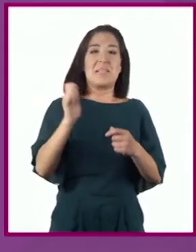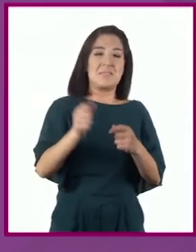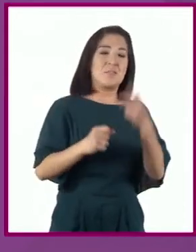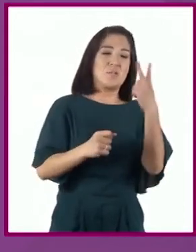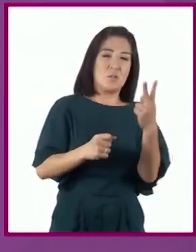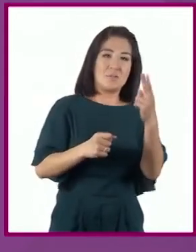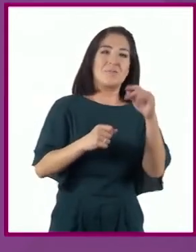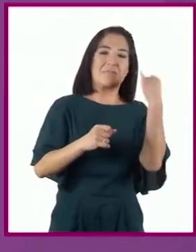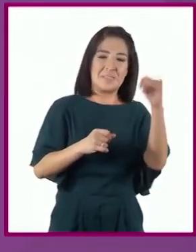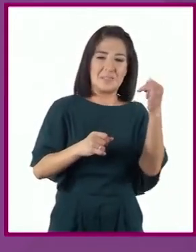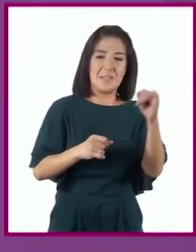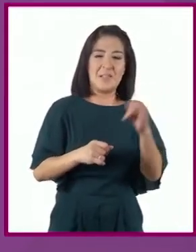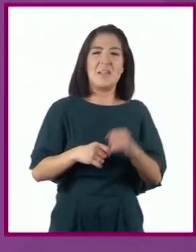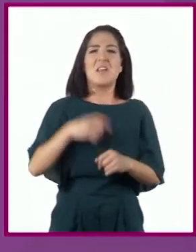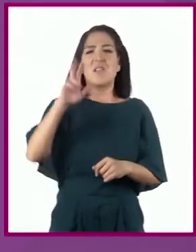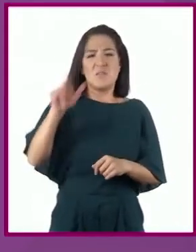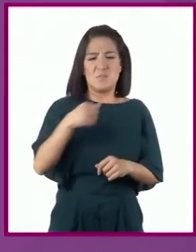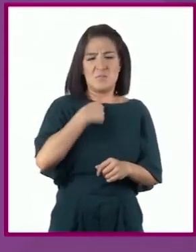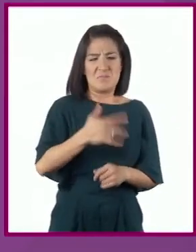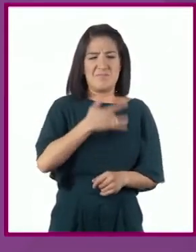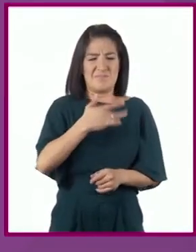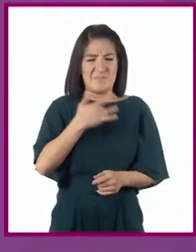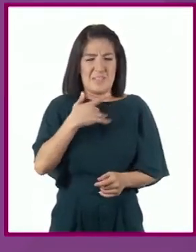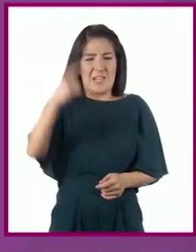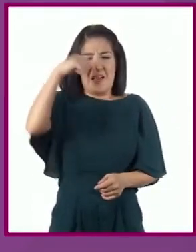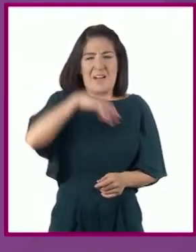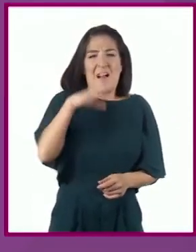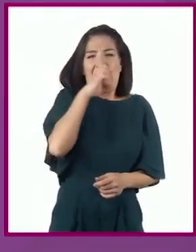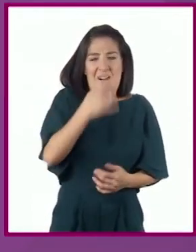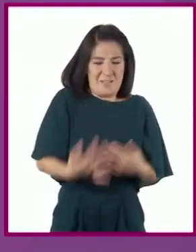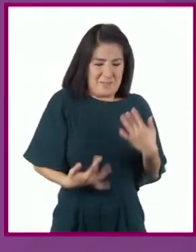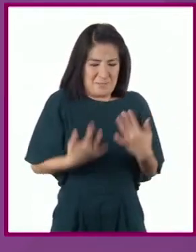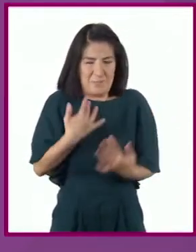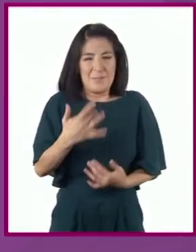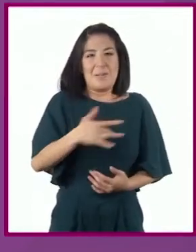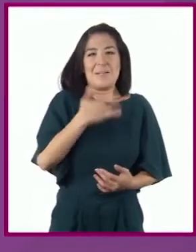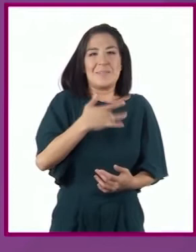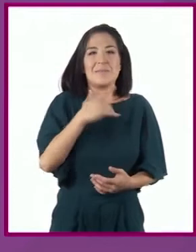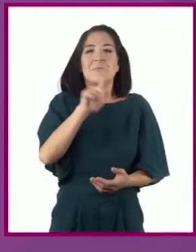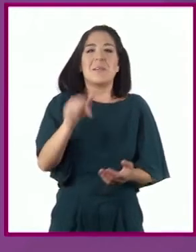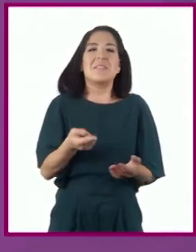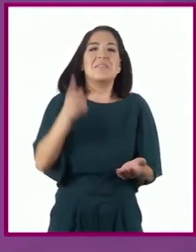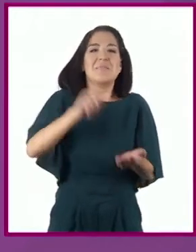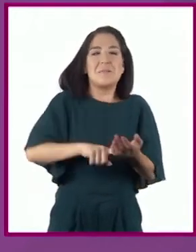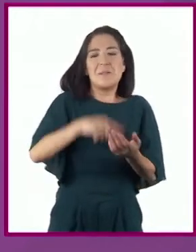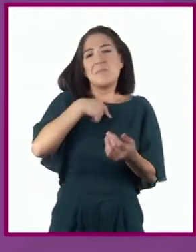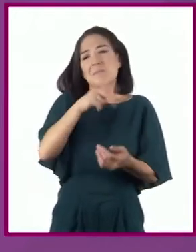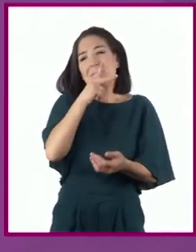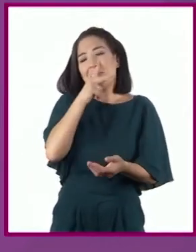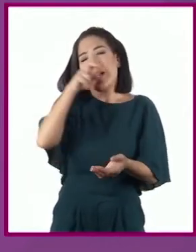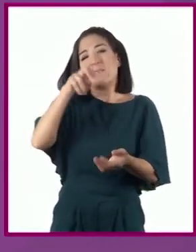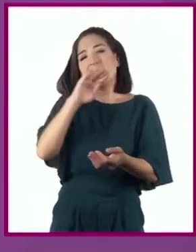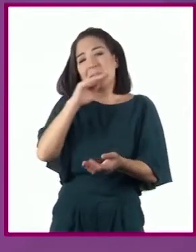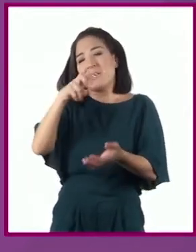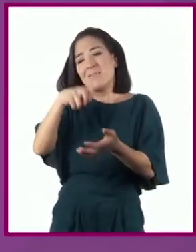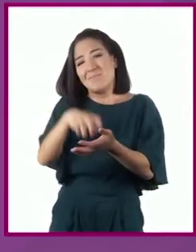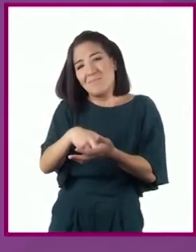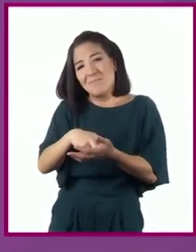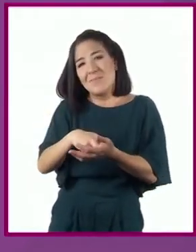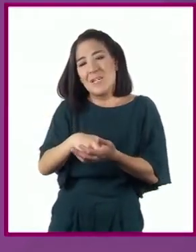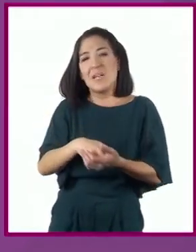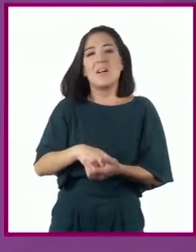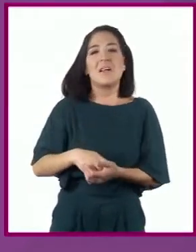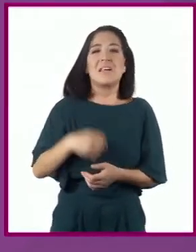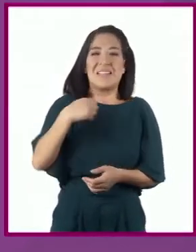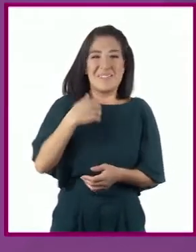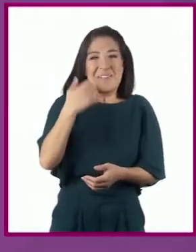izquierda. Y cuando me yergo, puedo mirar de frente las rodillas de mis padres. Más arriba no.